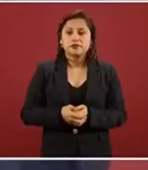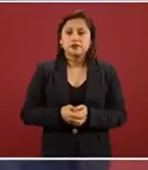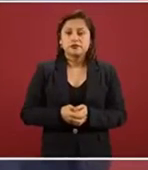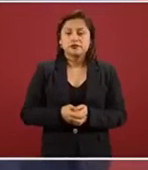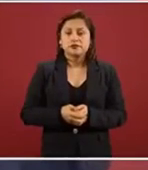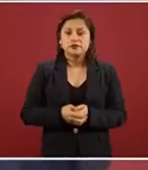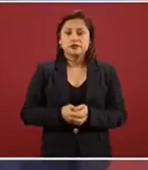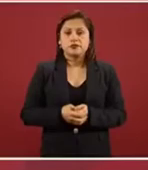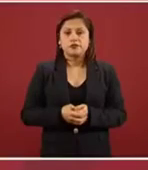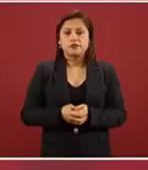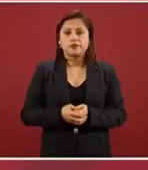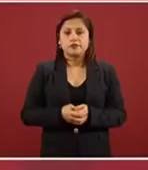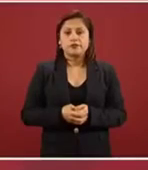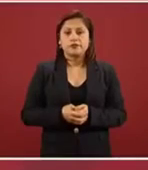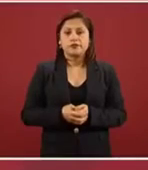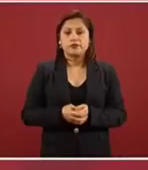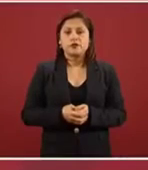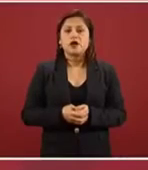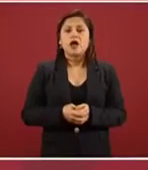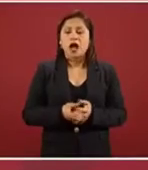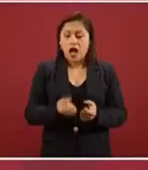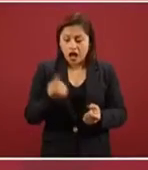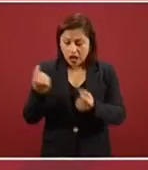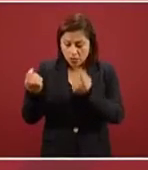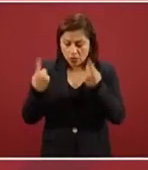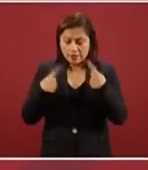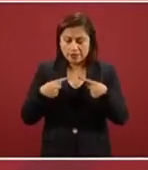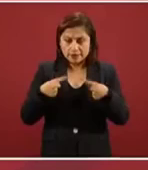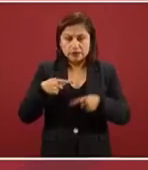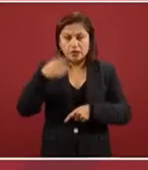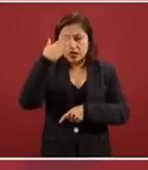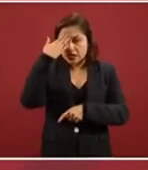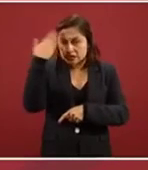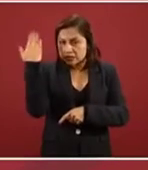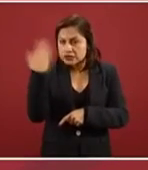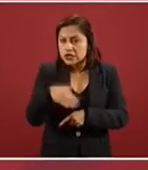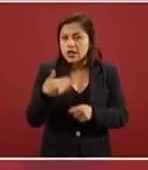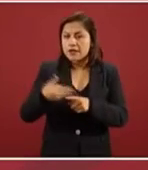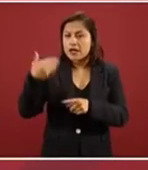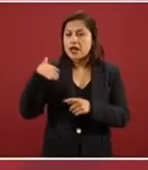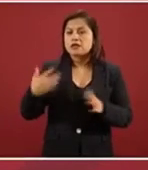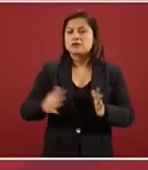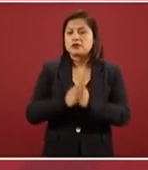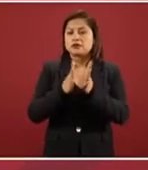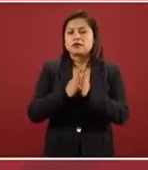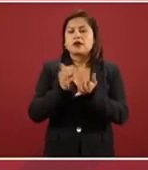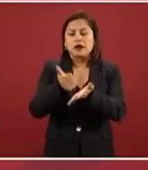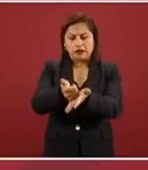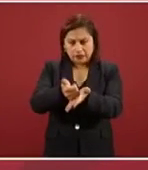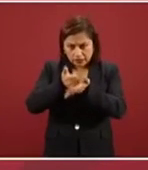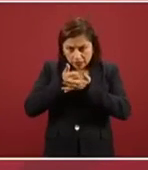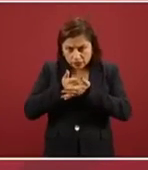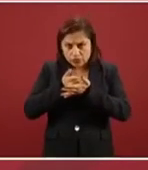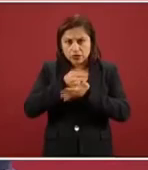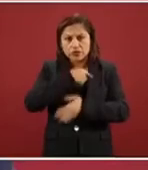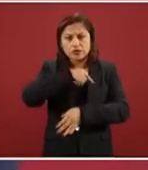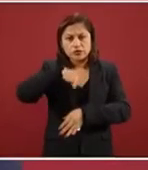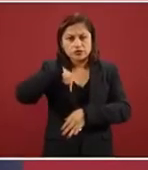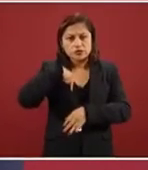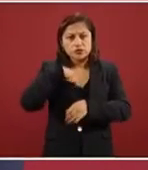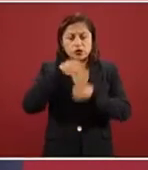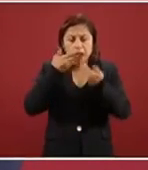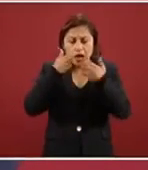personas que participaron que nos ayuden a conocer la verdad. que